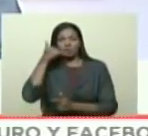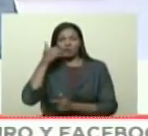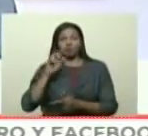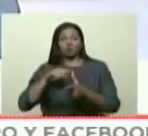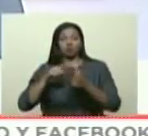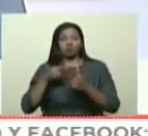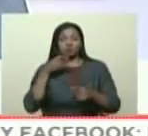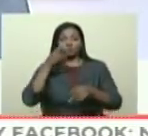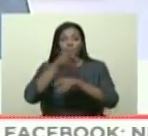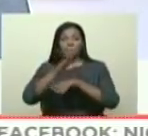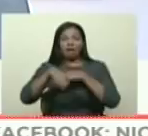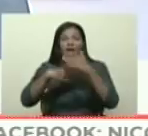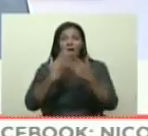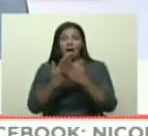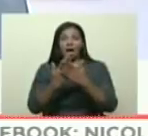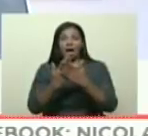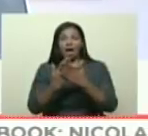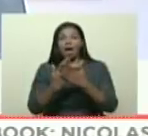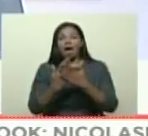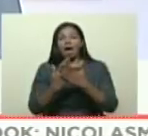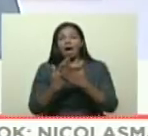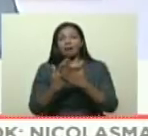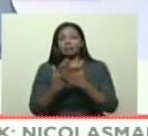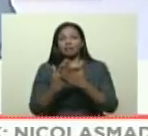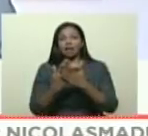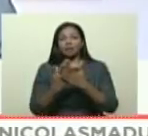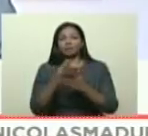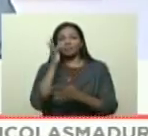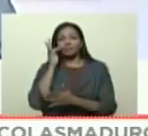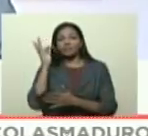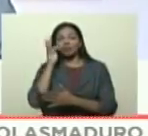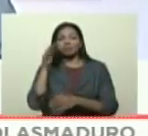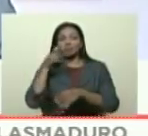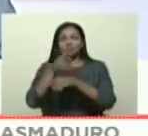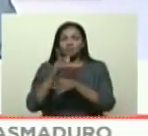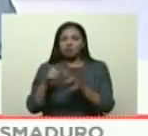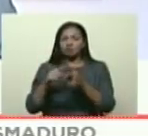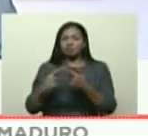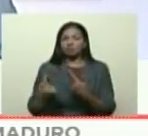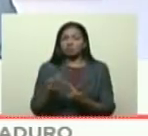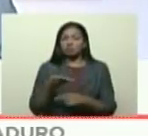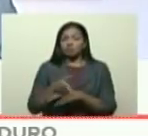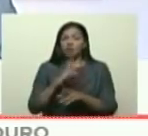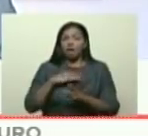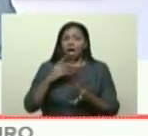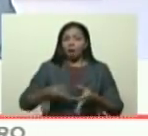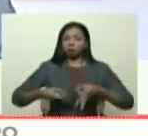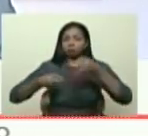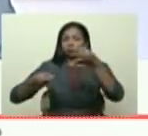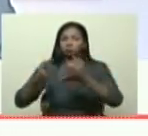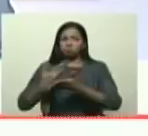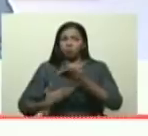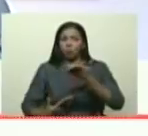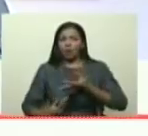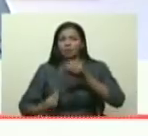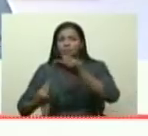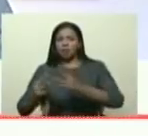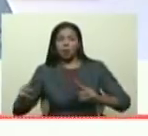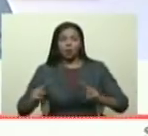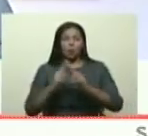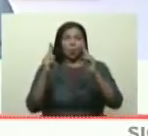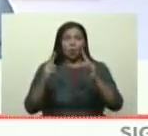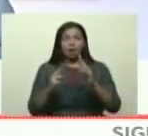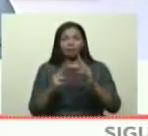hasta París, ¿no? Hasta Cannes, ¿no? Y con la propuesta que él está haciendo de hacer un